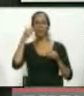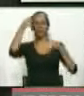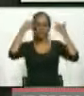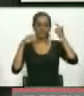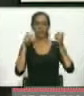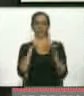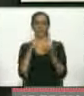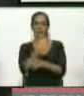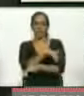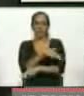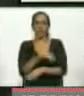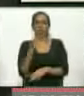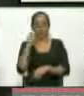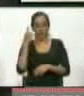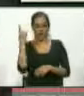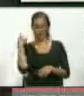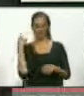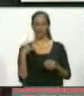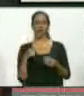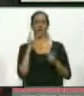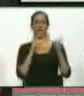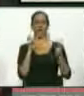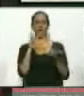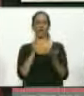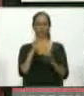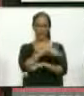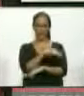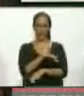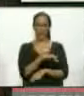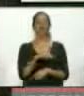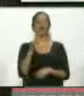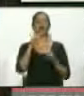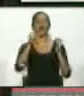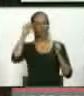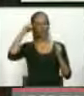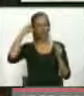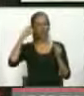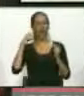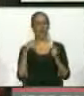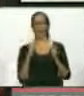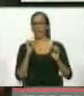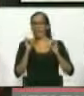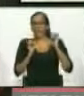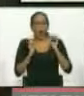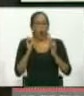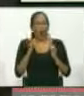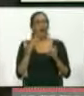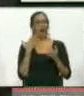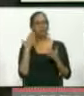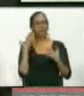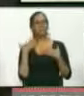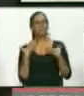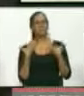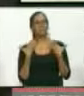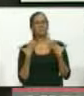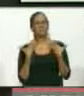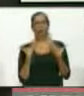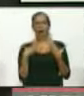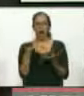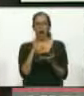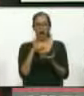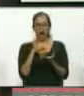ustedes se dieron cuenta llegó la gente salió a la calle la gente recuerda la memoria emotiva verdad el verdadero desastre económico